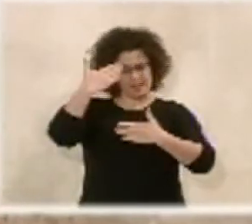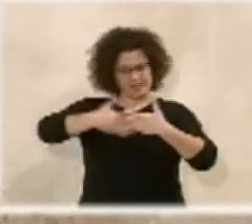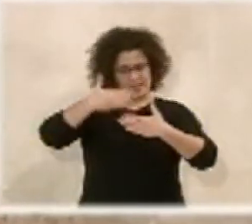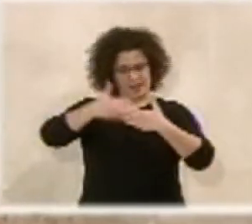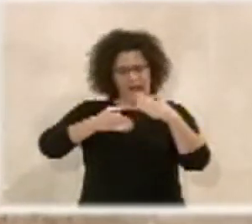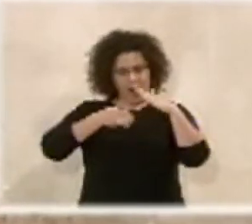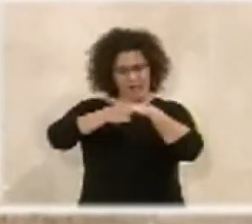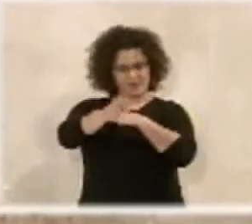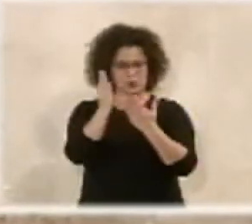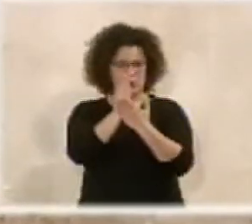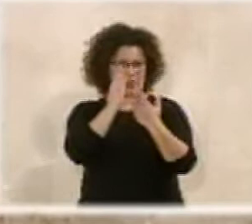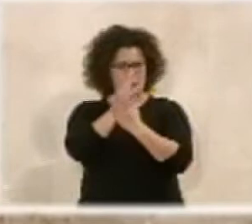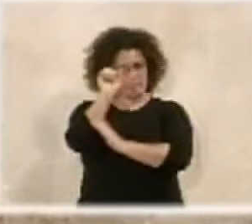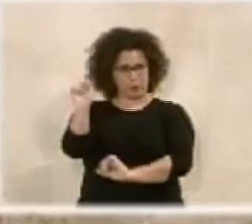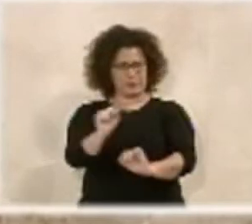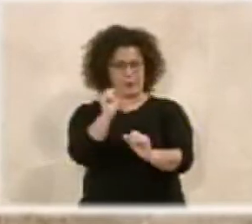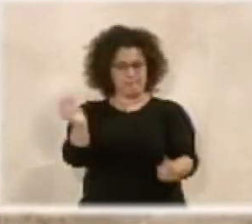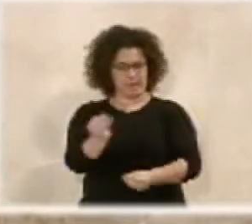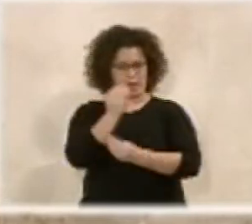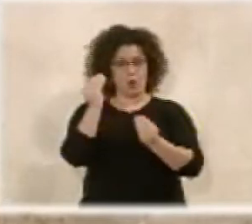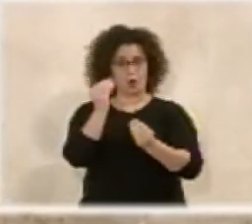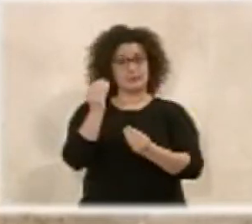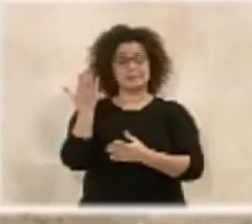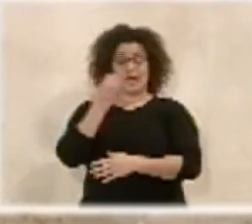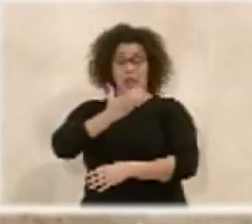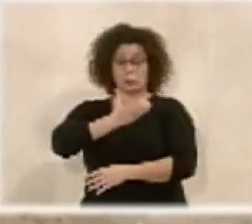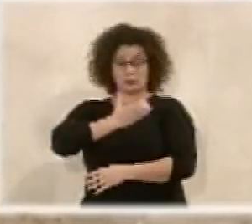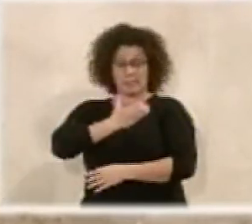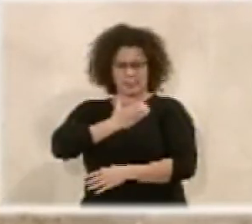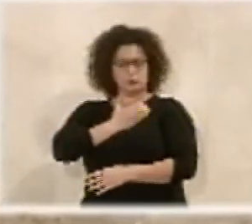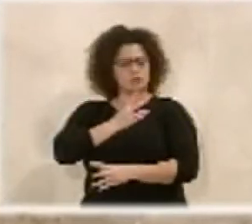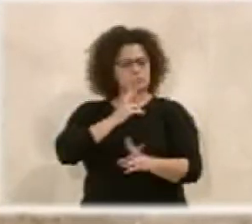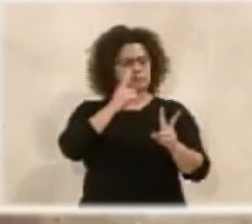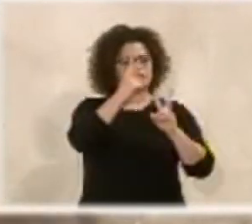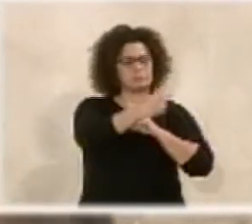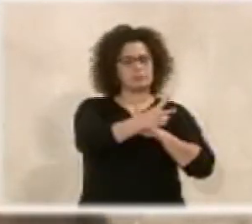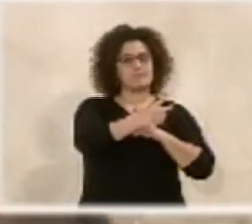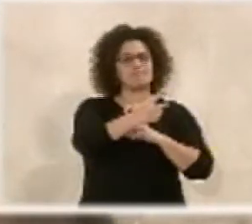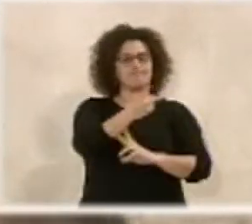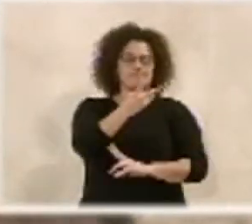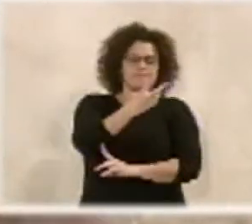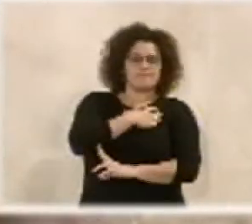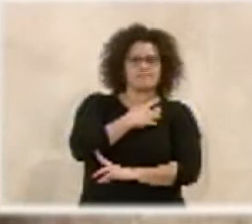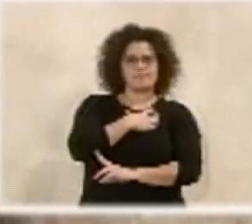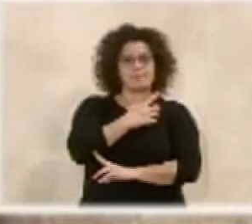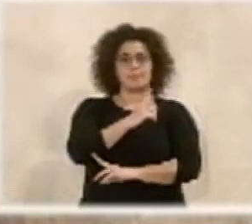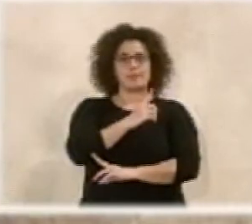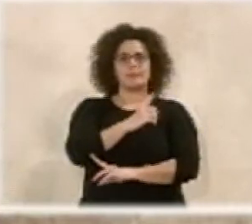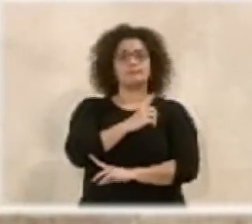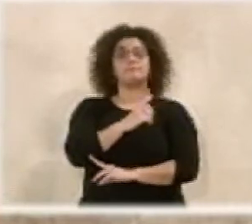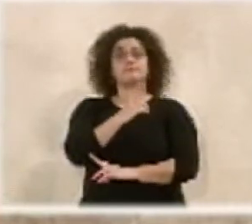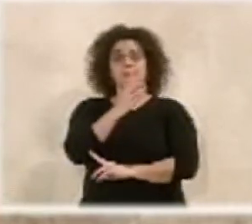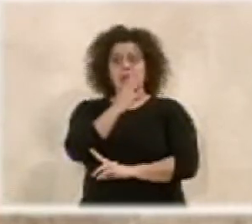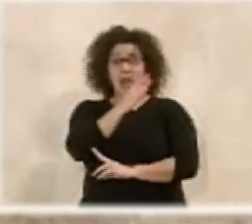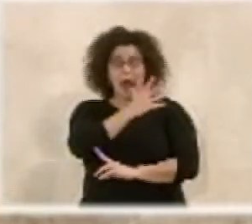colegio estuviera un poco más protegido. Parece que por parte del ayuntamiento se les contestó que no era procedente. Y ahora sí que